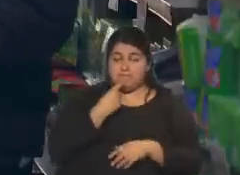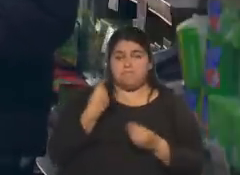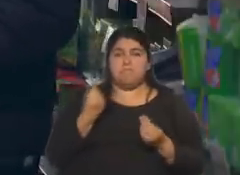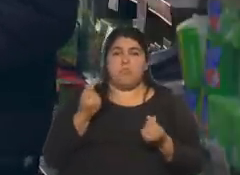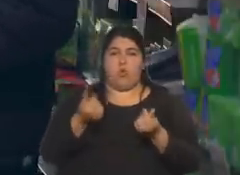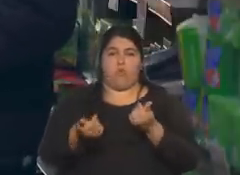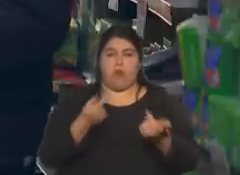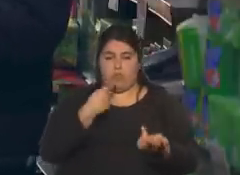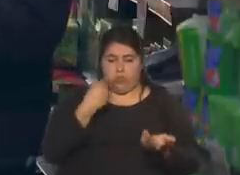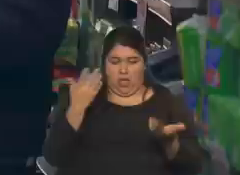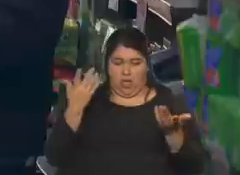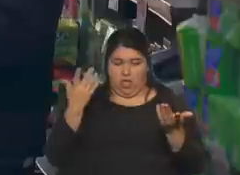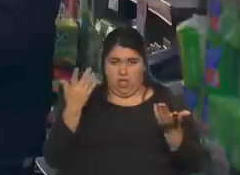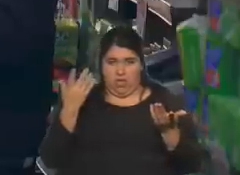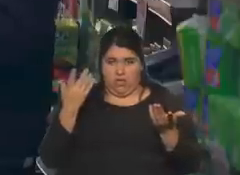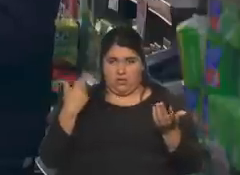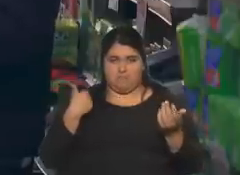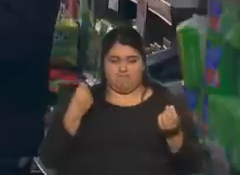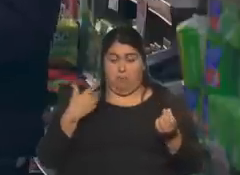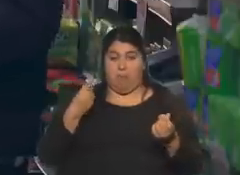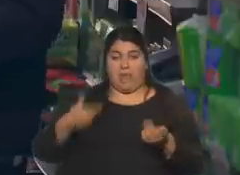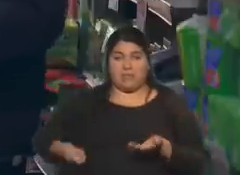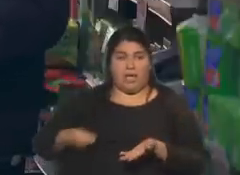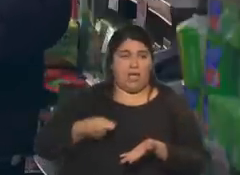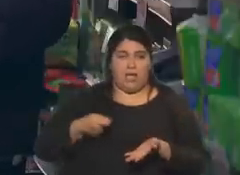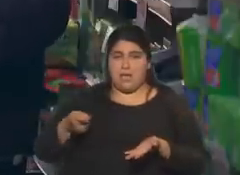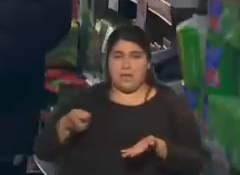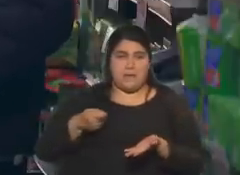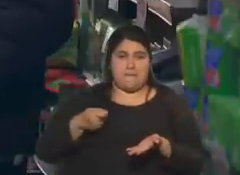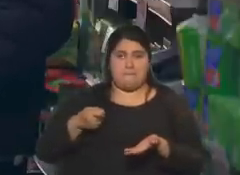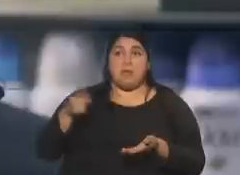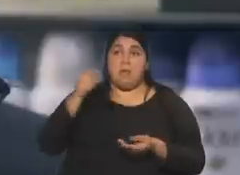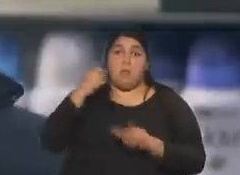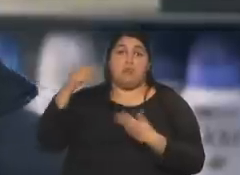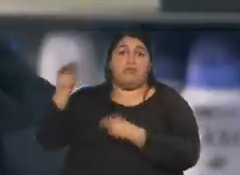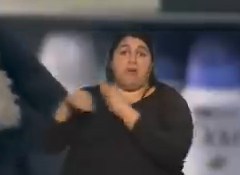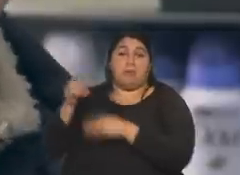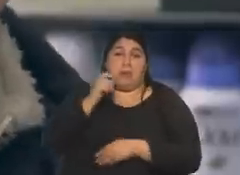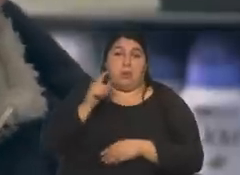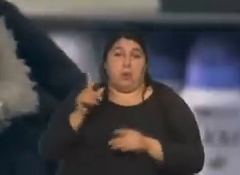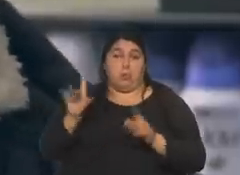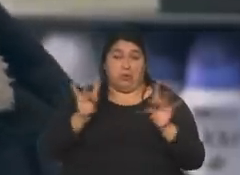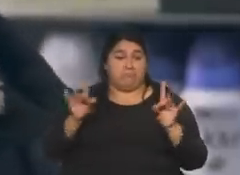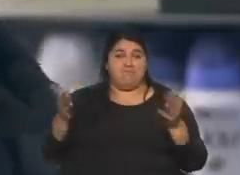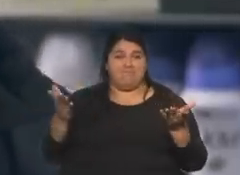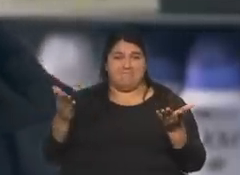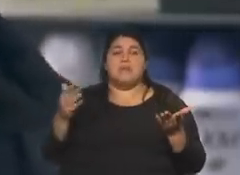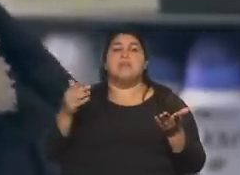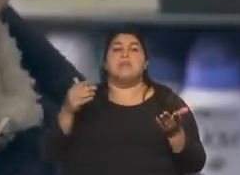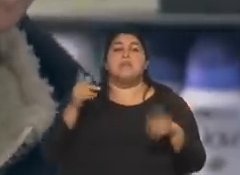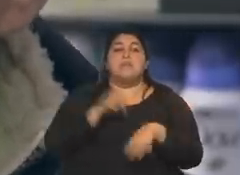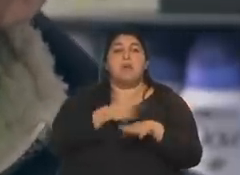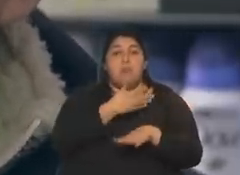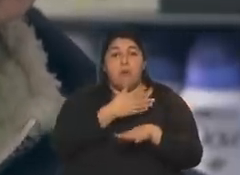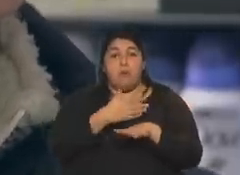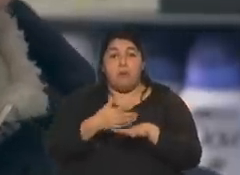en esa primera vez duda porque está invirtiendo su dinero en un producto que tal vez a la familia no le guste. Pero al tiempo nosotros lo que vemos de que